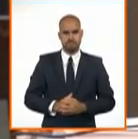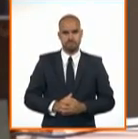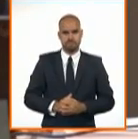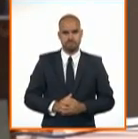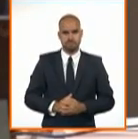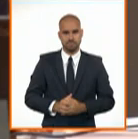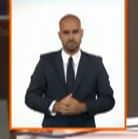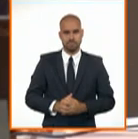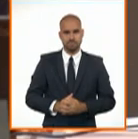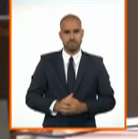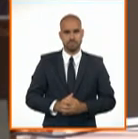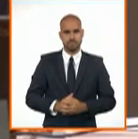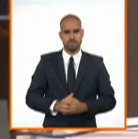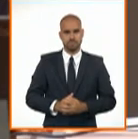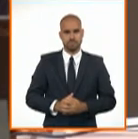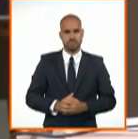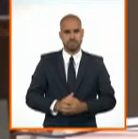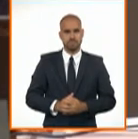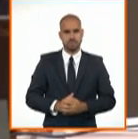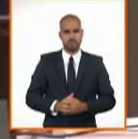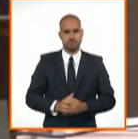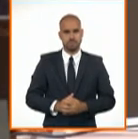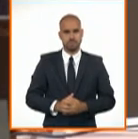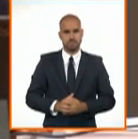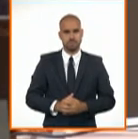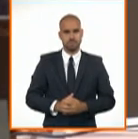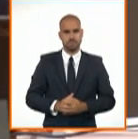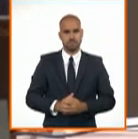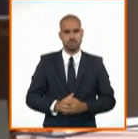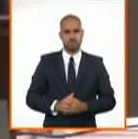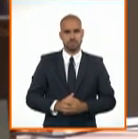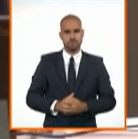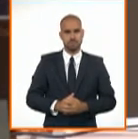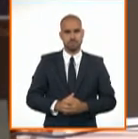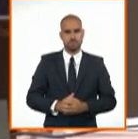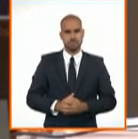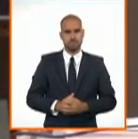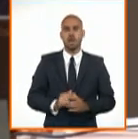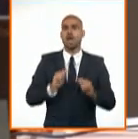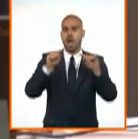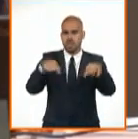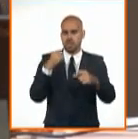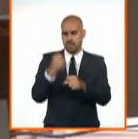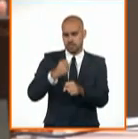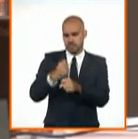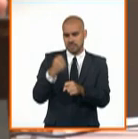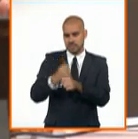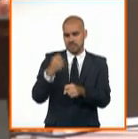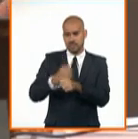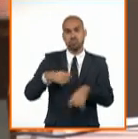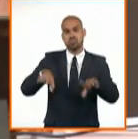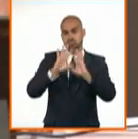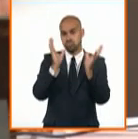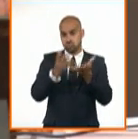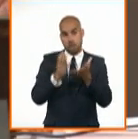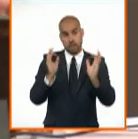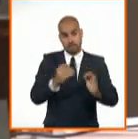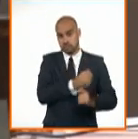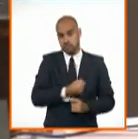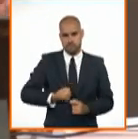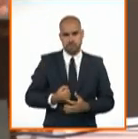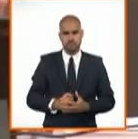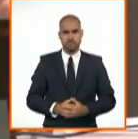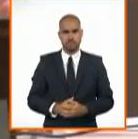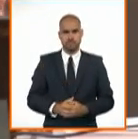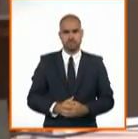trabaja con insistencia se trabaja con rigor y se trabaja con intensidad los mismos lo que pasa que imágenes si